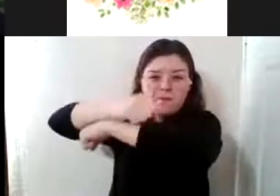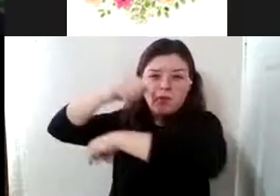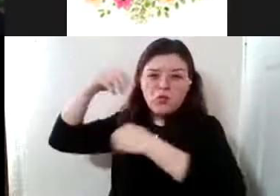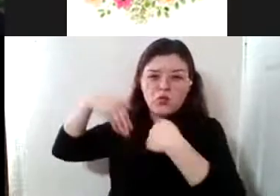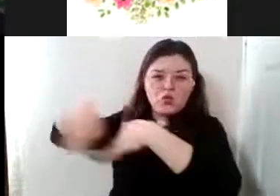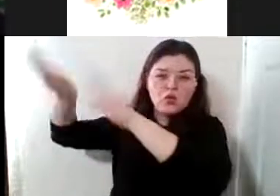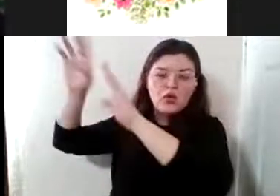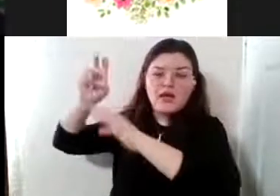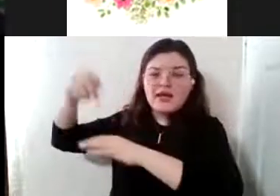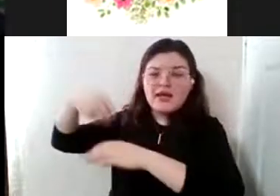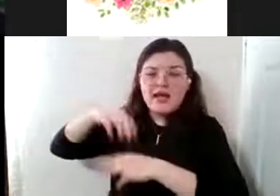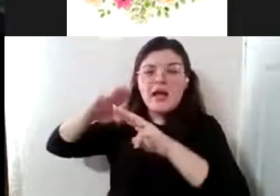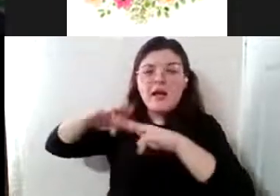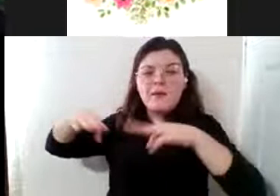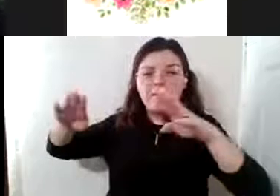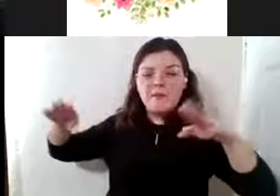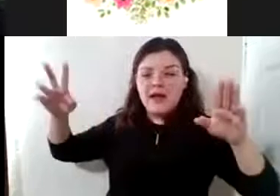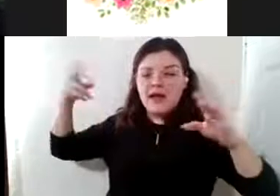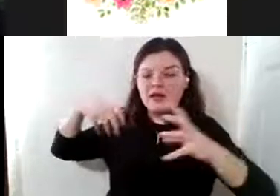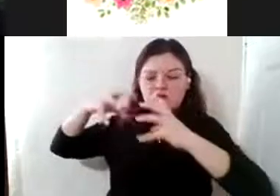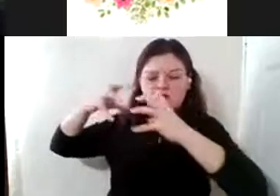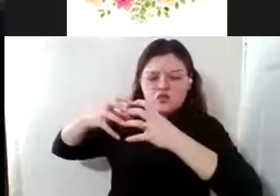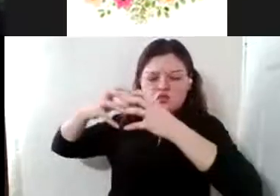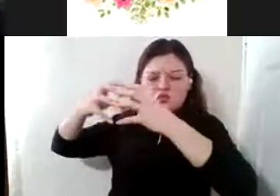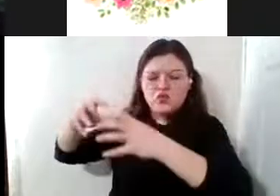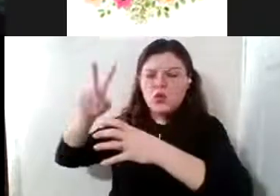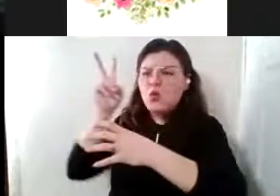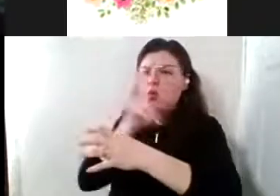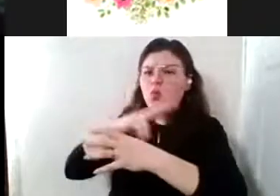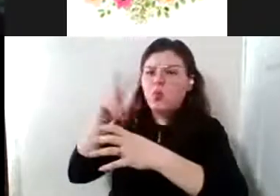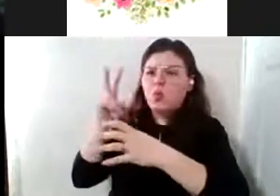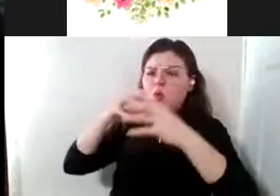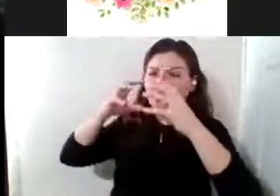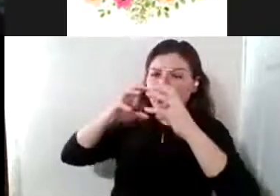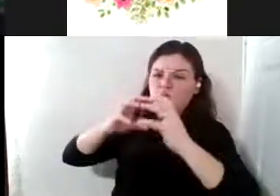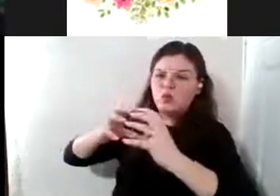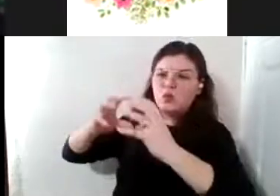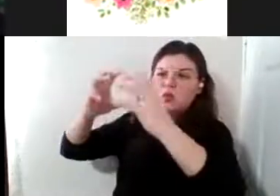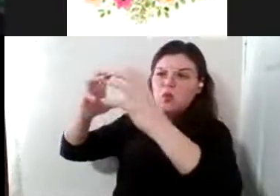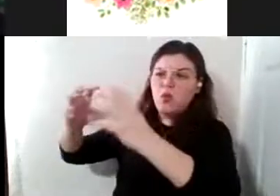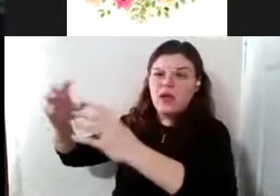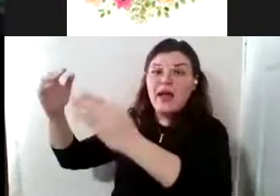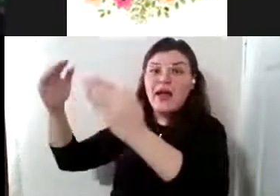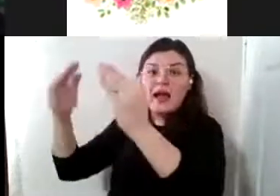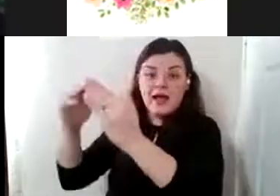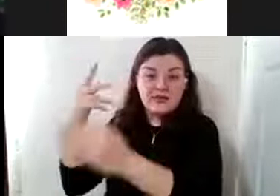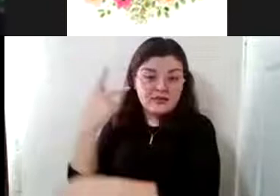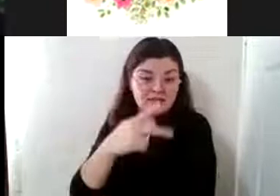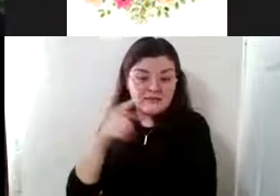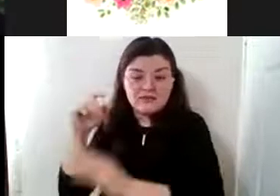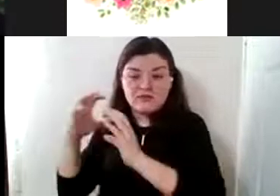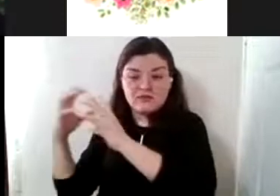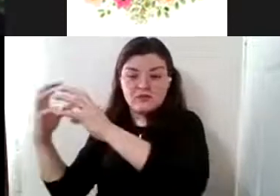un viento muy suave que le empuja otra vez hacia su casa y que entra por el balcón del comedor.